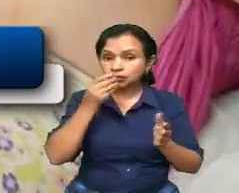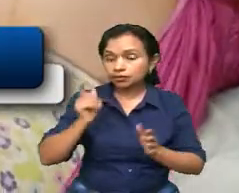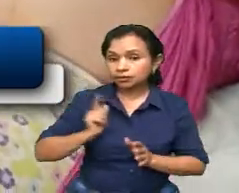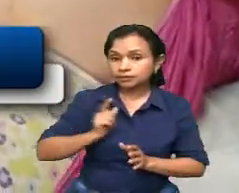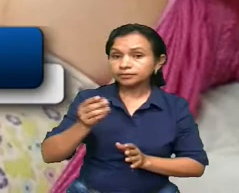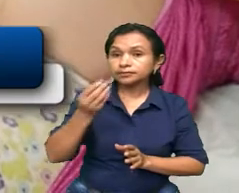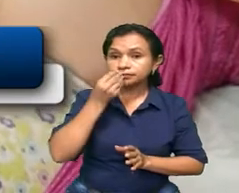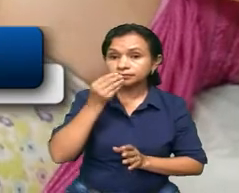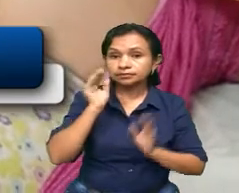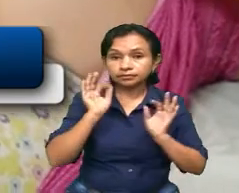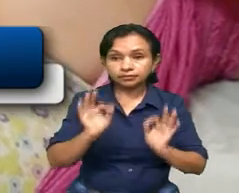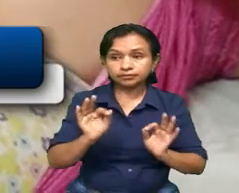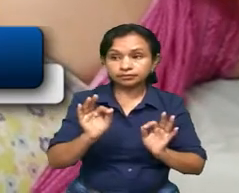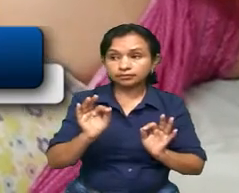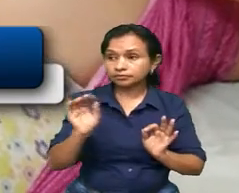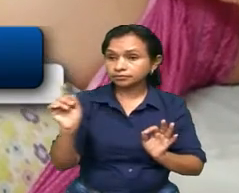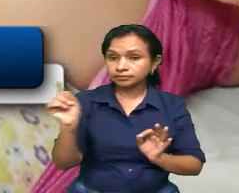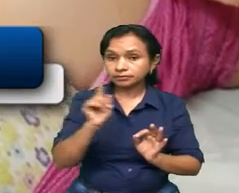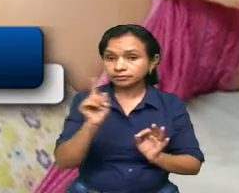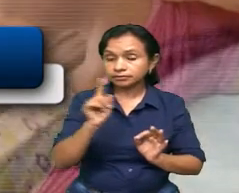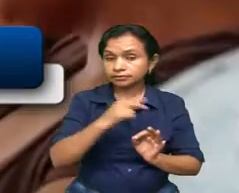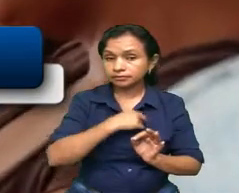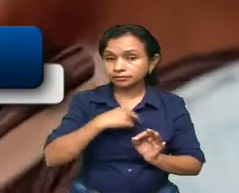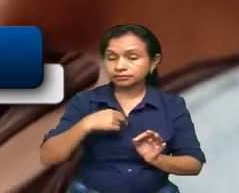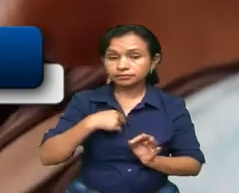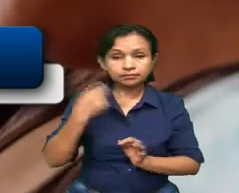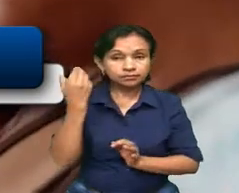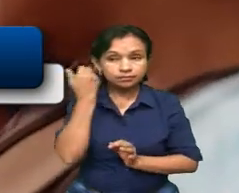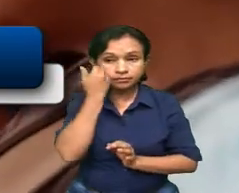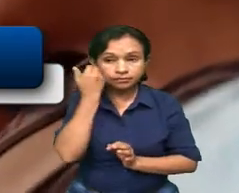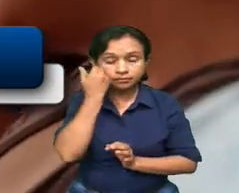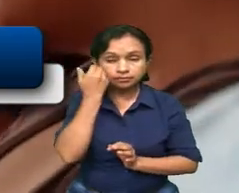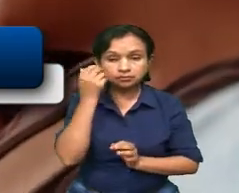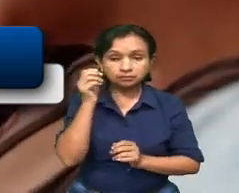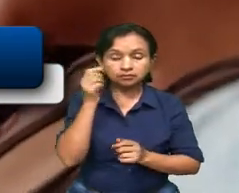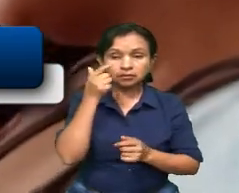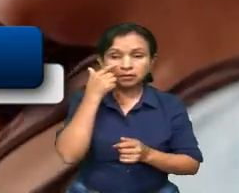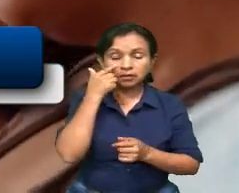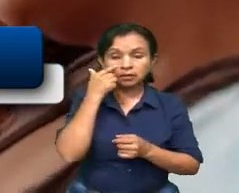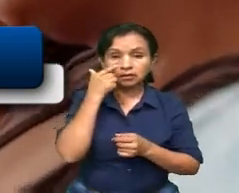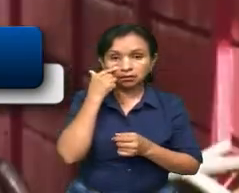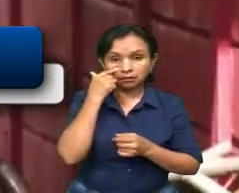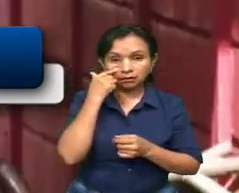buena alimentación y no se contraen enfermedades como anemia.